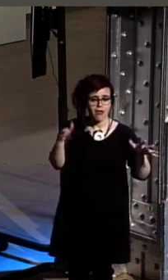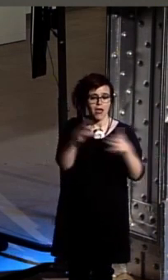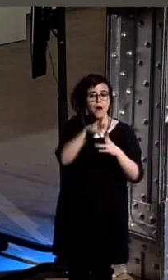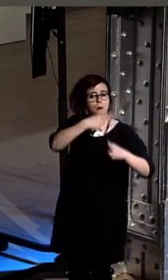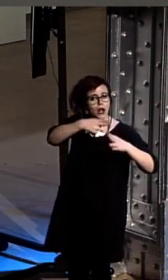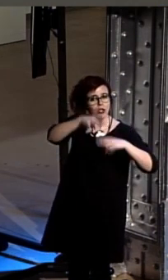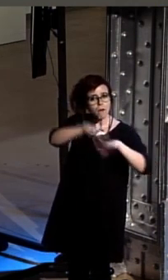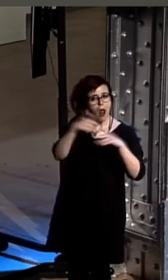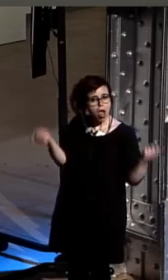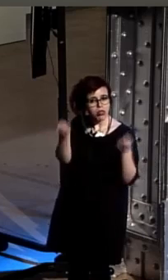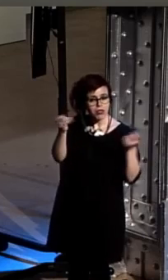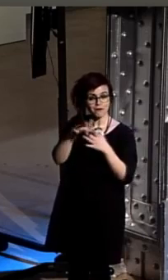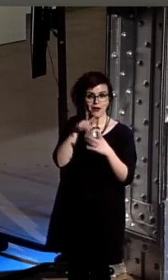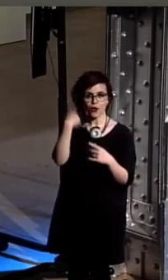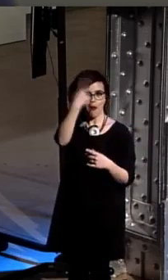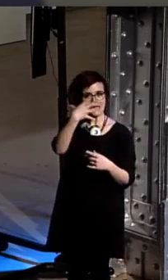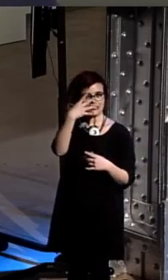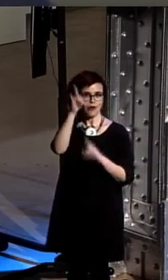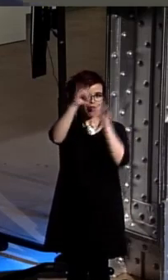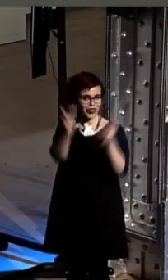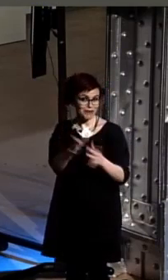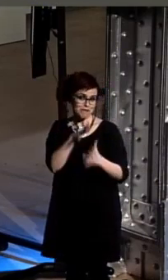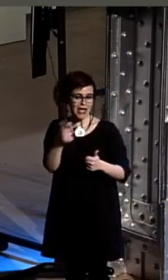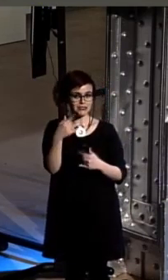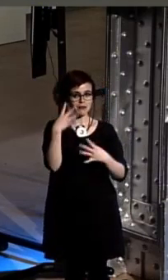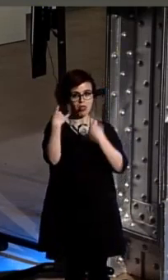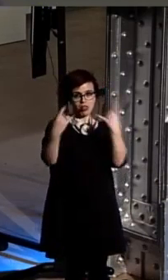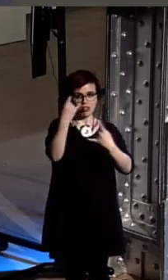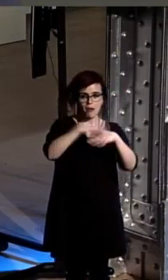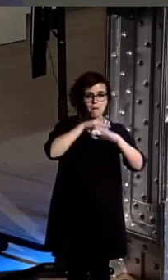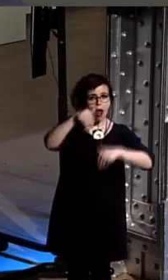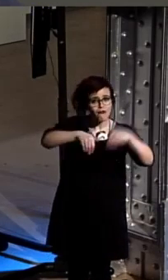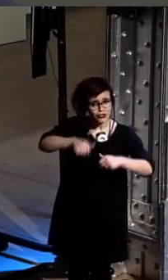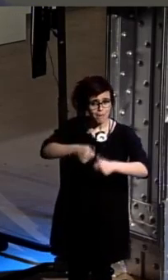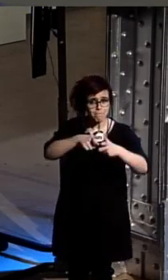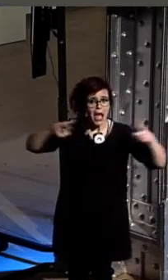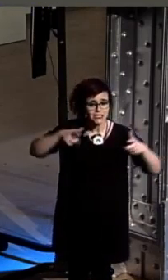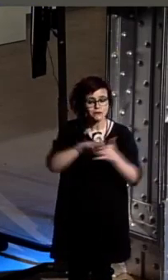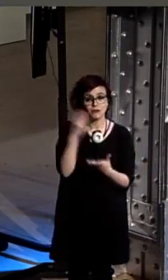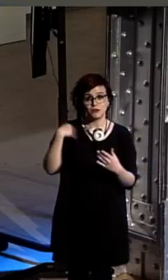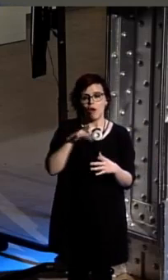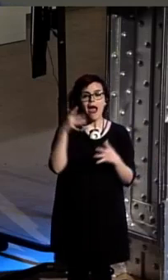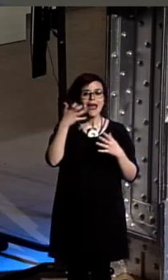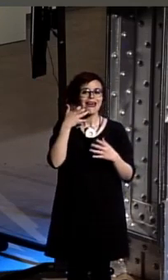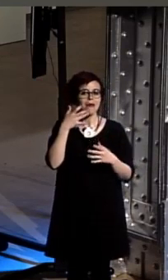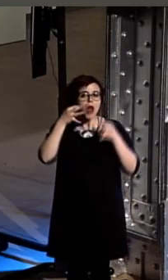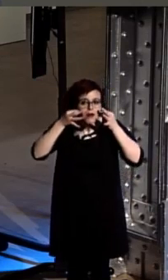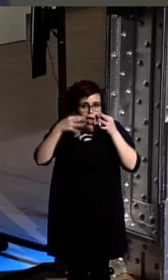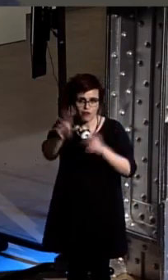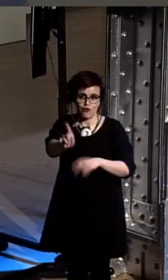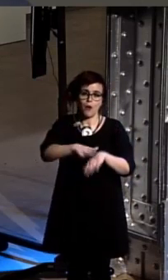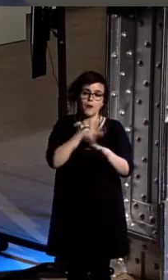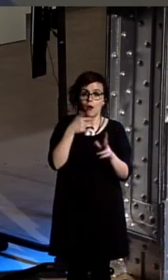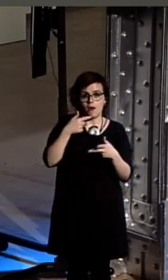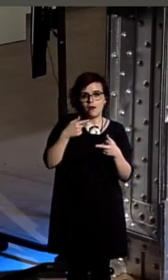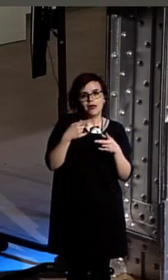mejorar su propio atractivo facial. Aquí tenemos un ejemplo de codificación facial que de hecho no es el ejemplo real porque no es un ejemplo que